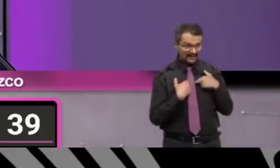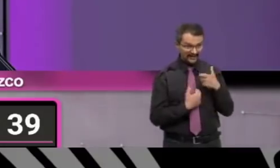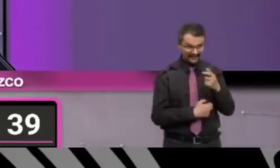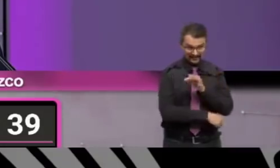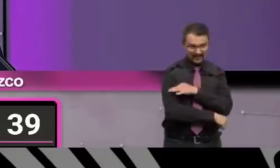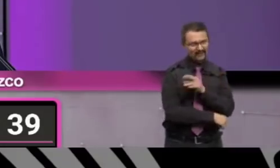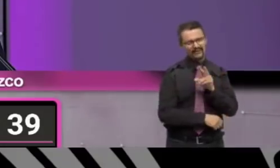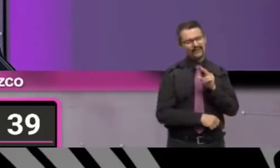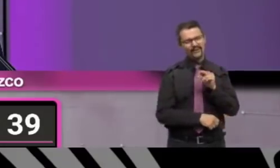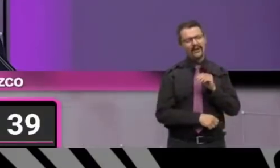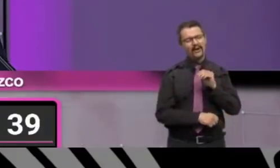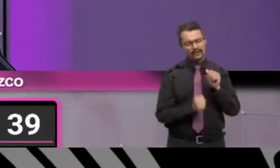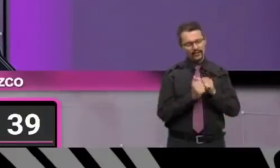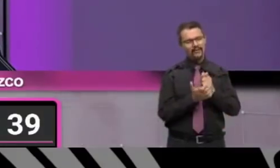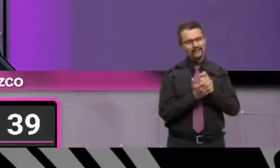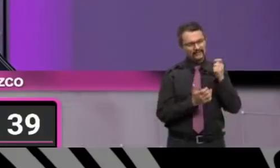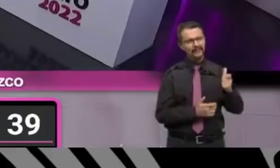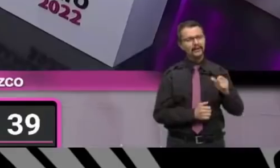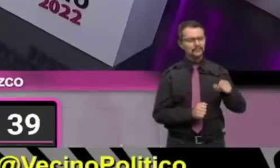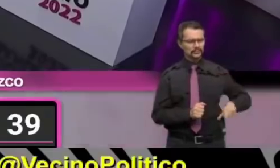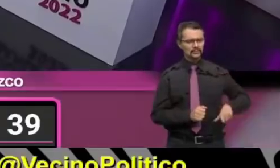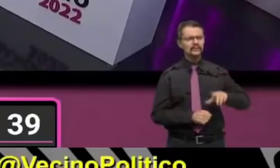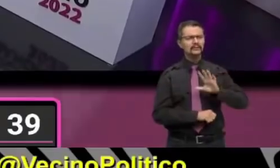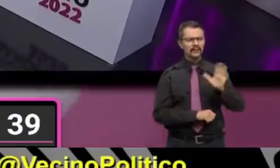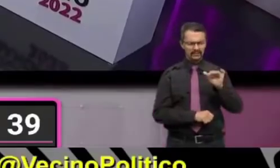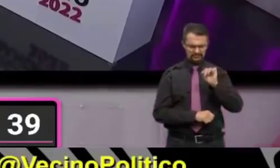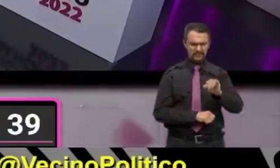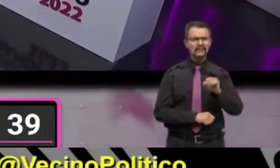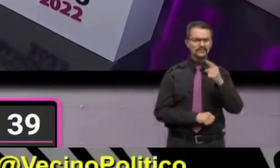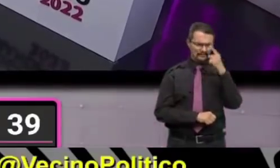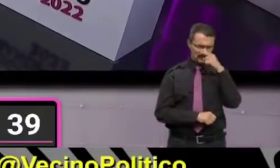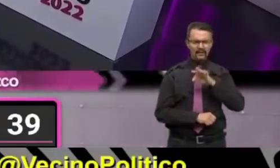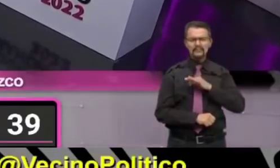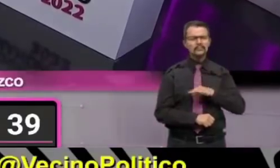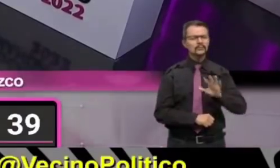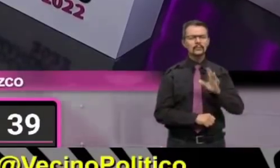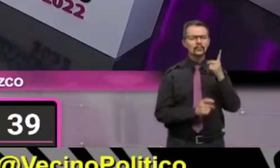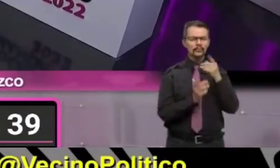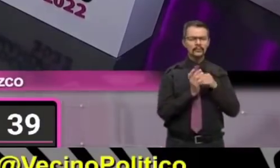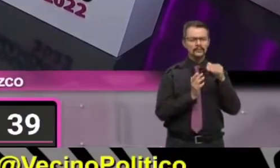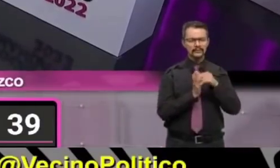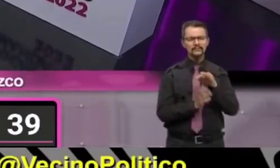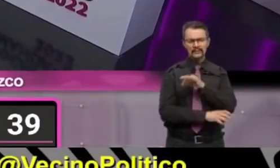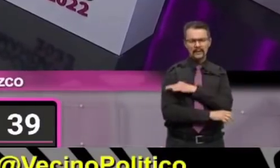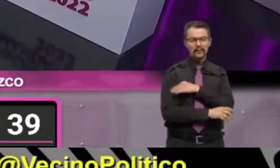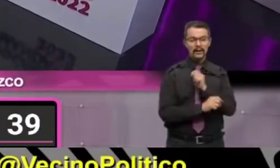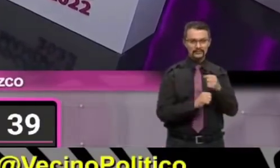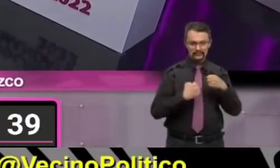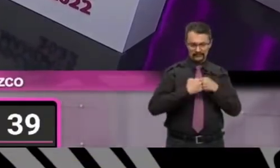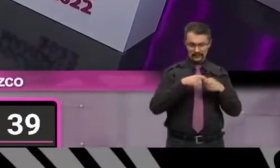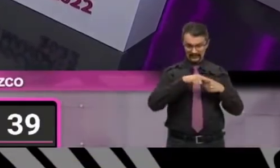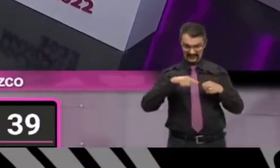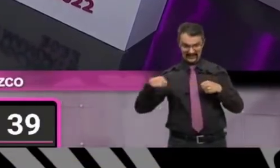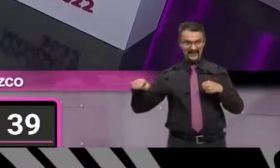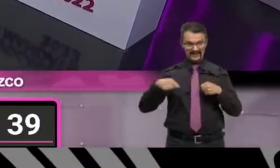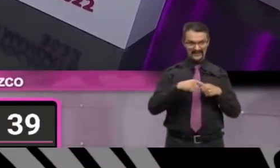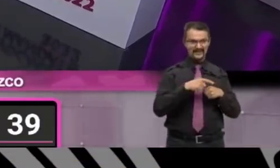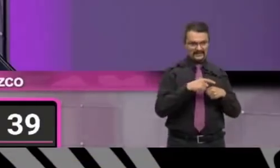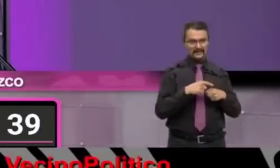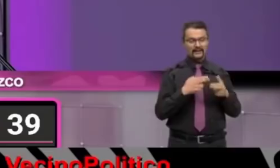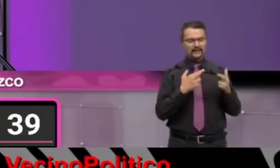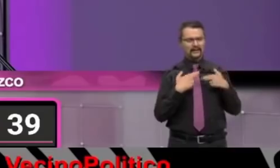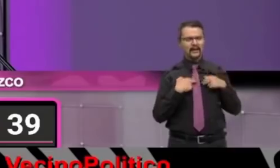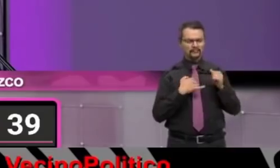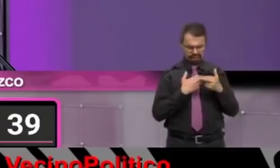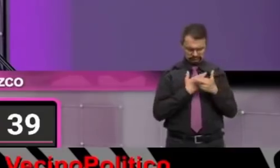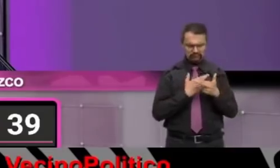El gobierno de Estados Unidos sí hizo alguna donación, por ejemplo, donó 1 millón de Johnson & Johnson para la frontera. Pero básicamente, incluso el gobierno del presidente